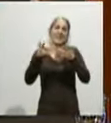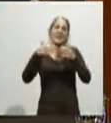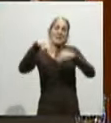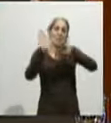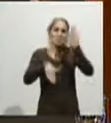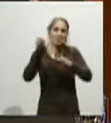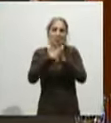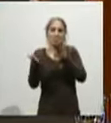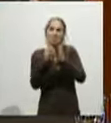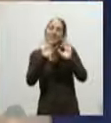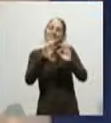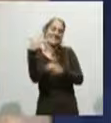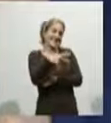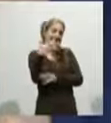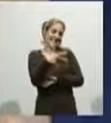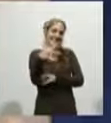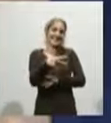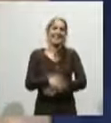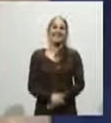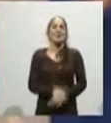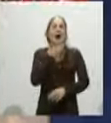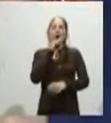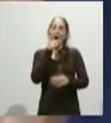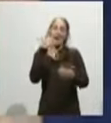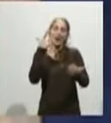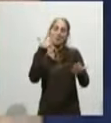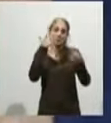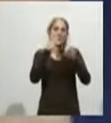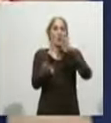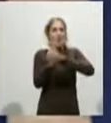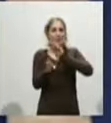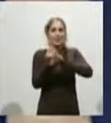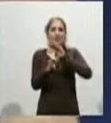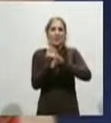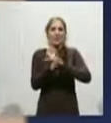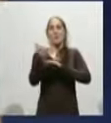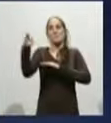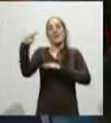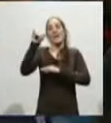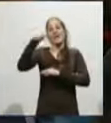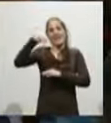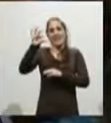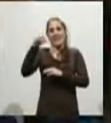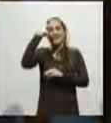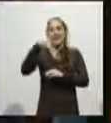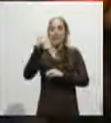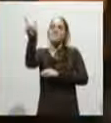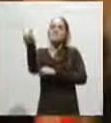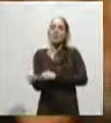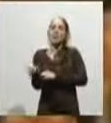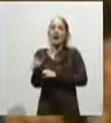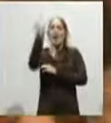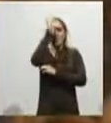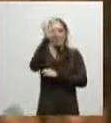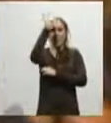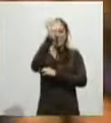Era un chiste, Kiko. Que siga la gala. Señoras y señores, Ginés es uno de los grandes personajes, ya saben, cada domingo por